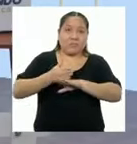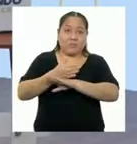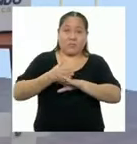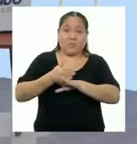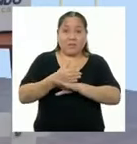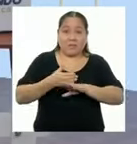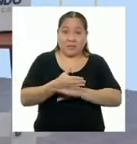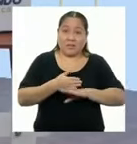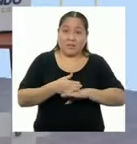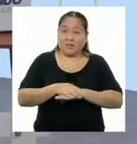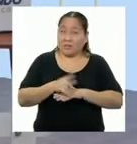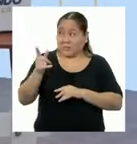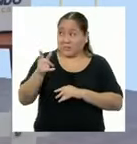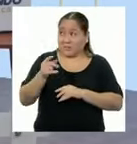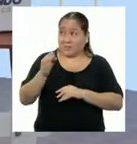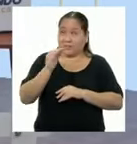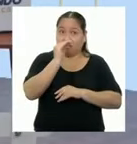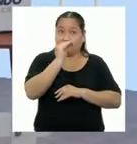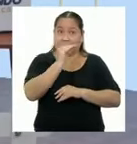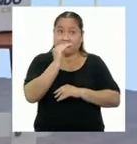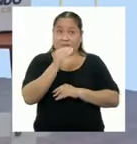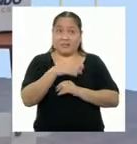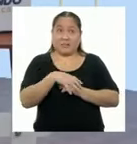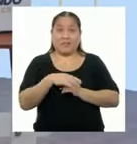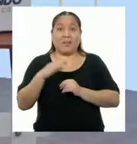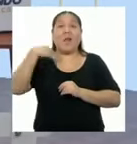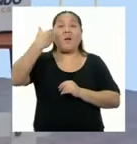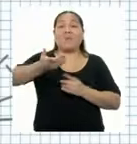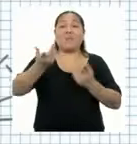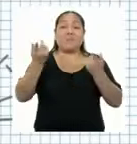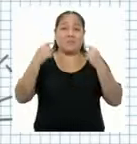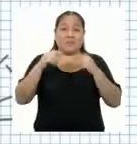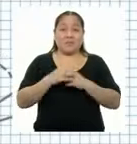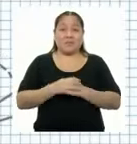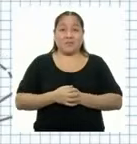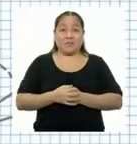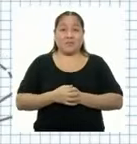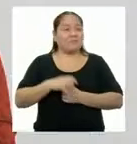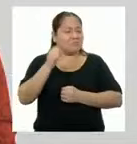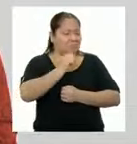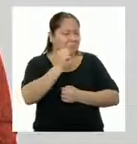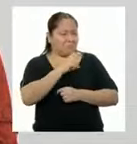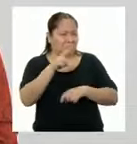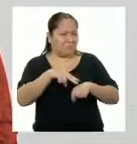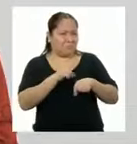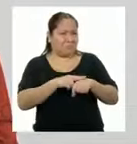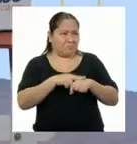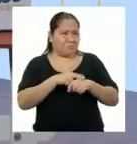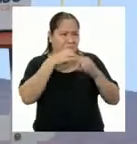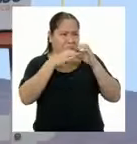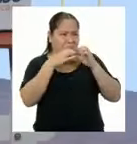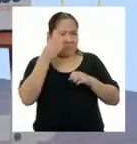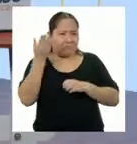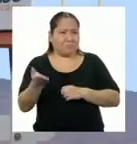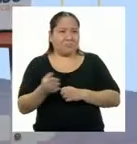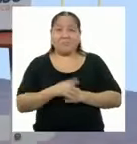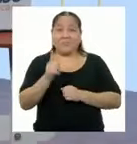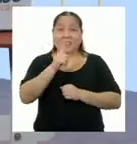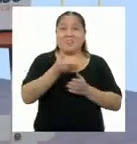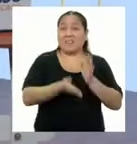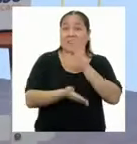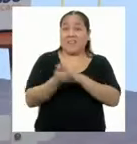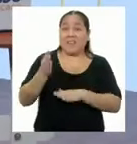profesora Gisela, si la atendemos en el siguiente bloque? Claro que sí, me parece muy bien. No se